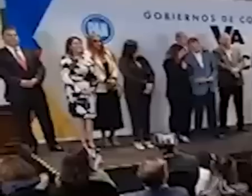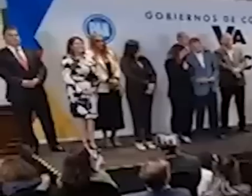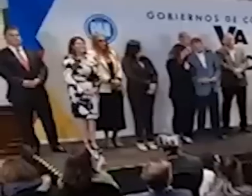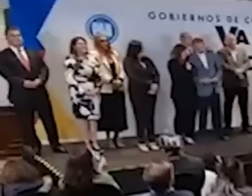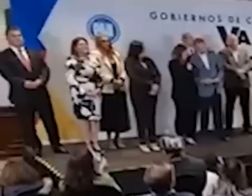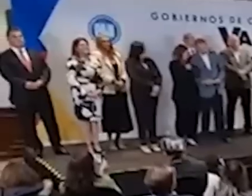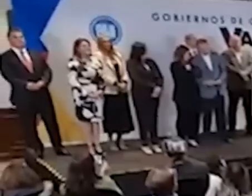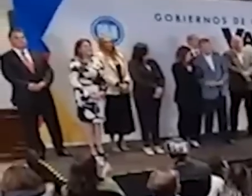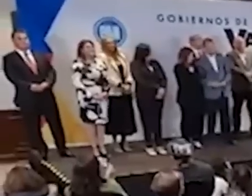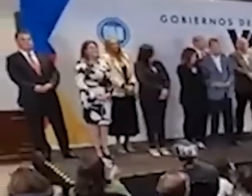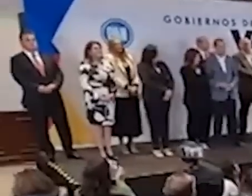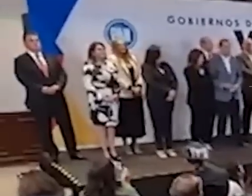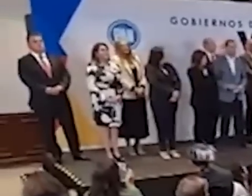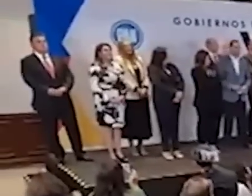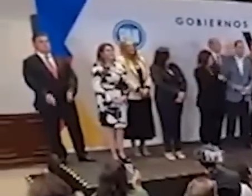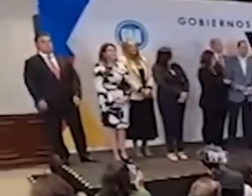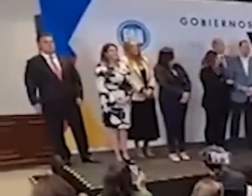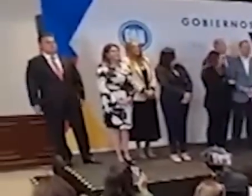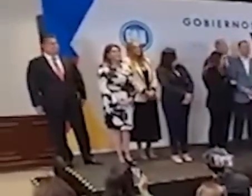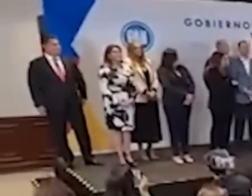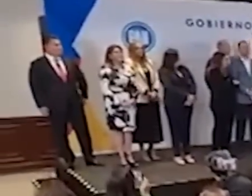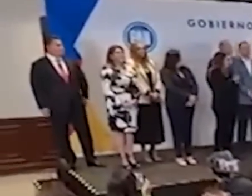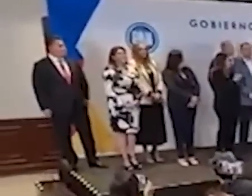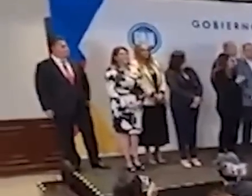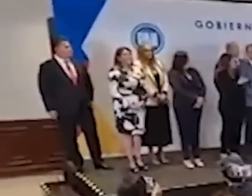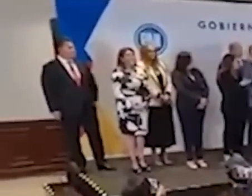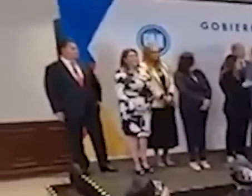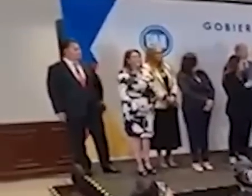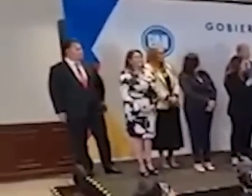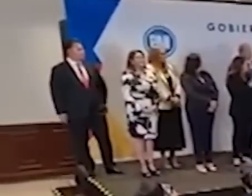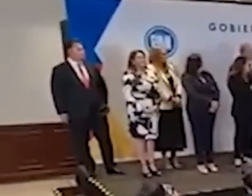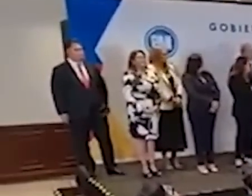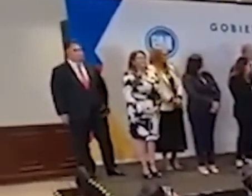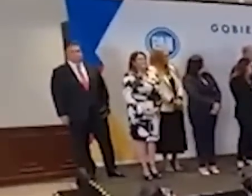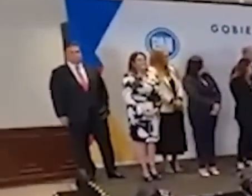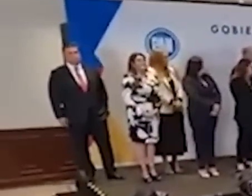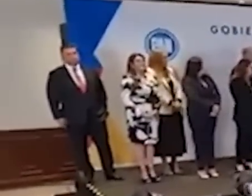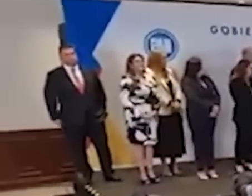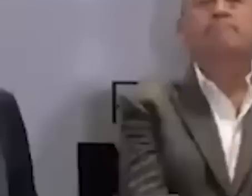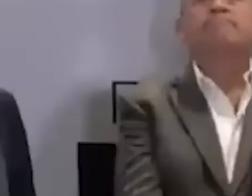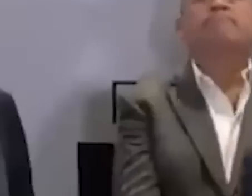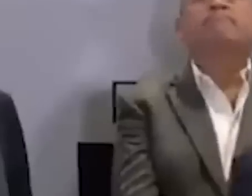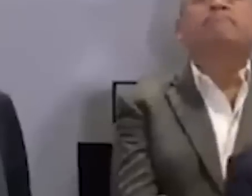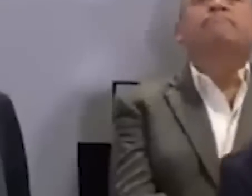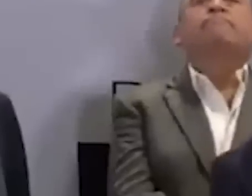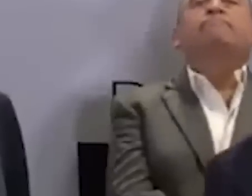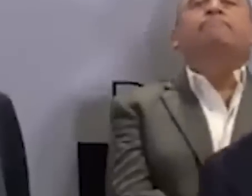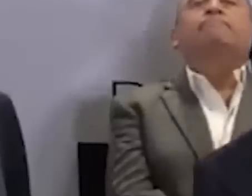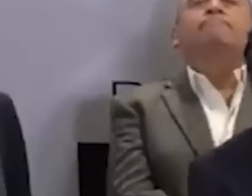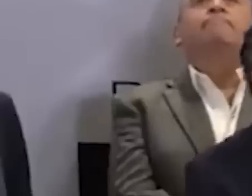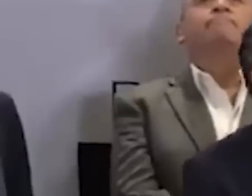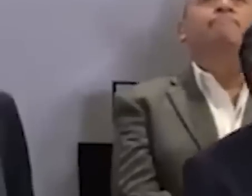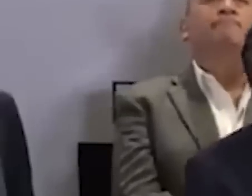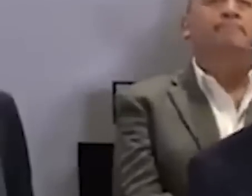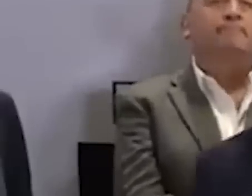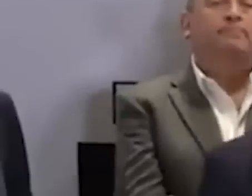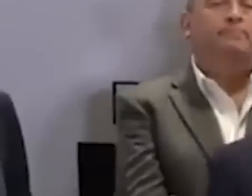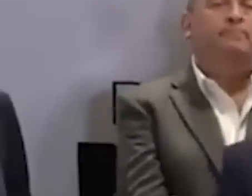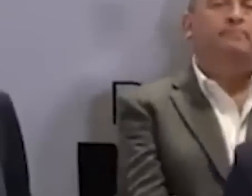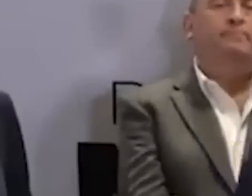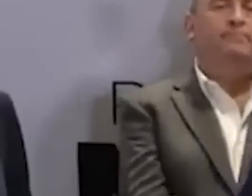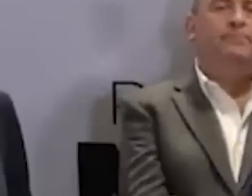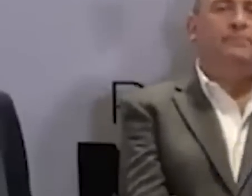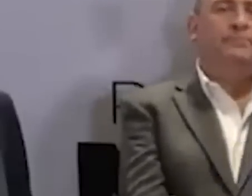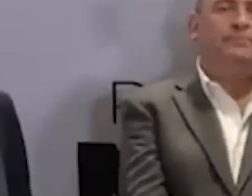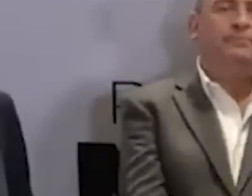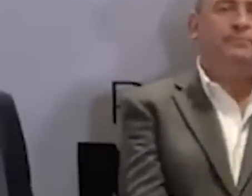partido, se ha resquebrajado y ha dado pauta a una mayor diversificación de las opciones de la oposición, que sigue sin